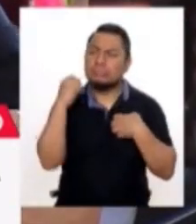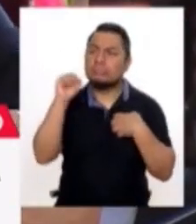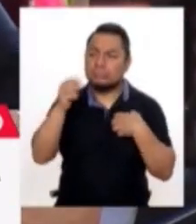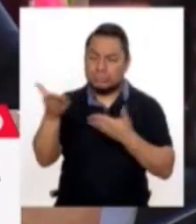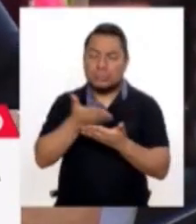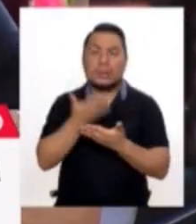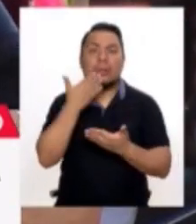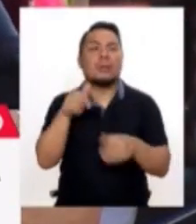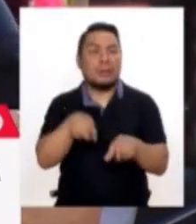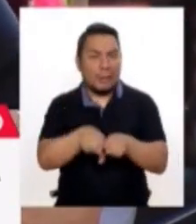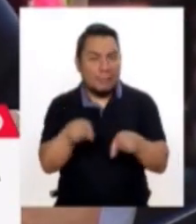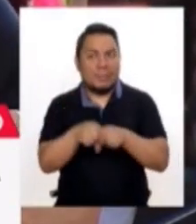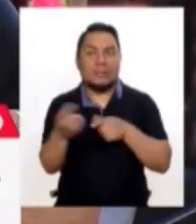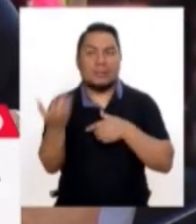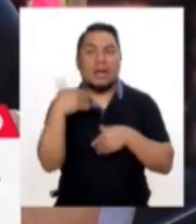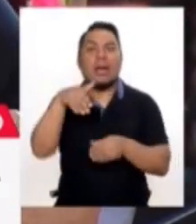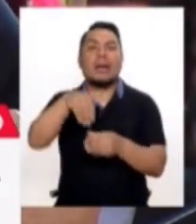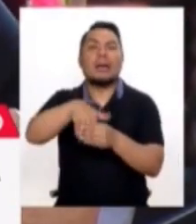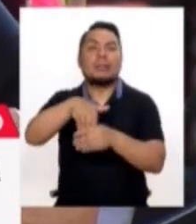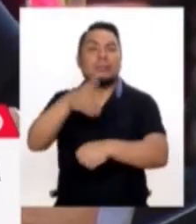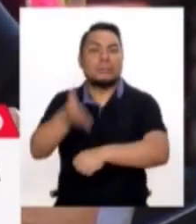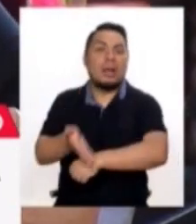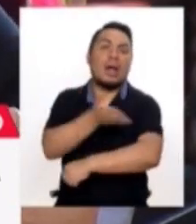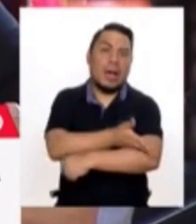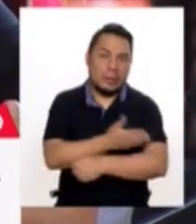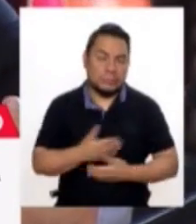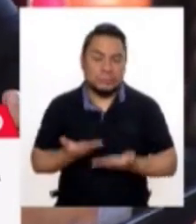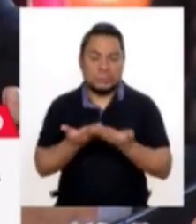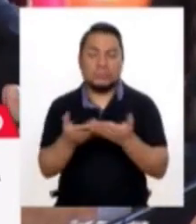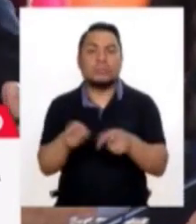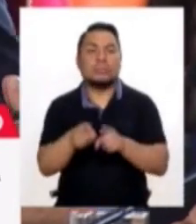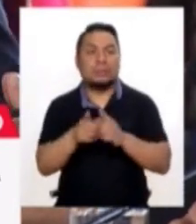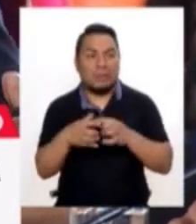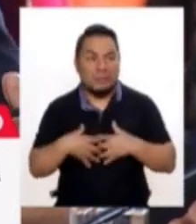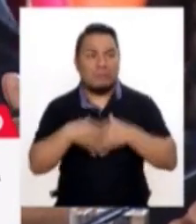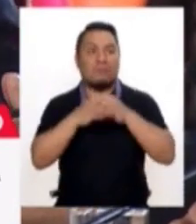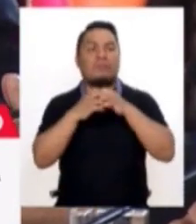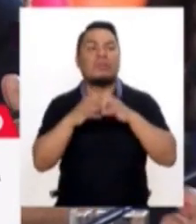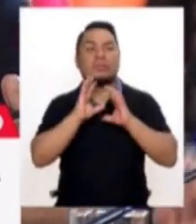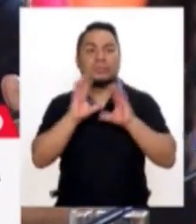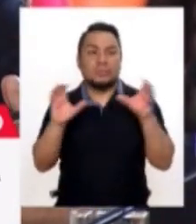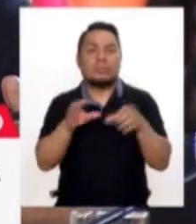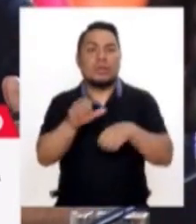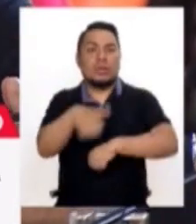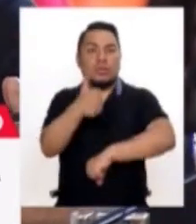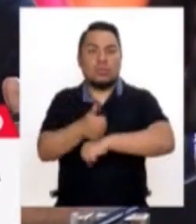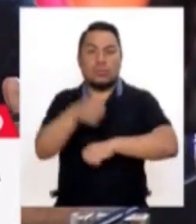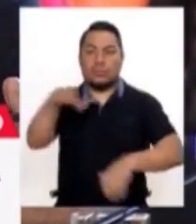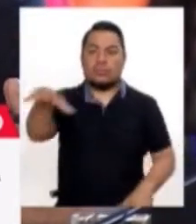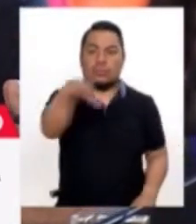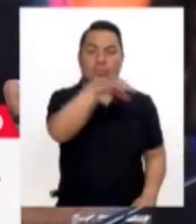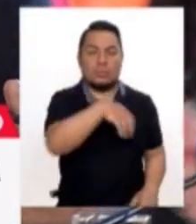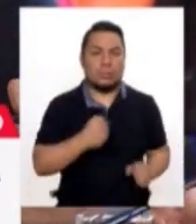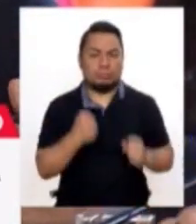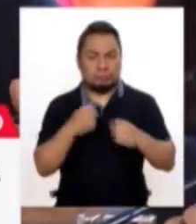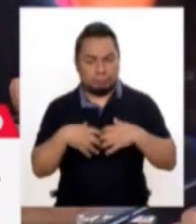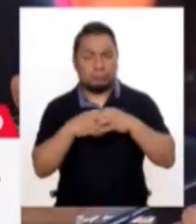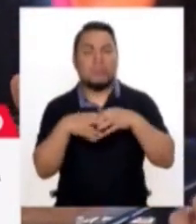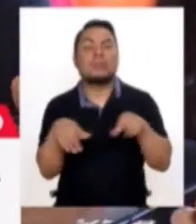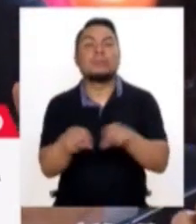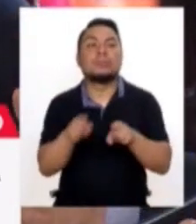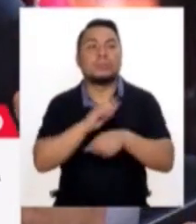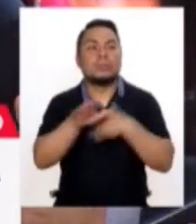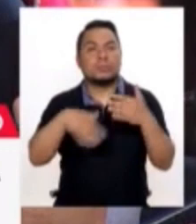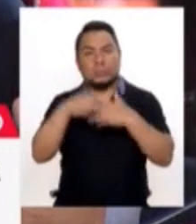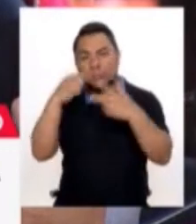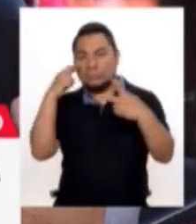el adelanto de las elecciones, sobre el fortalecimiento de la integridad de las instituciones públicas, sobre una